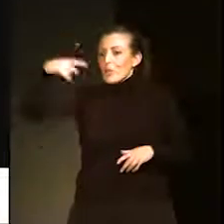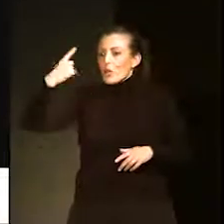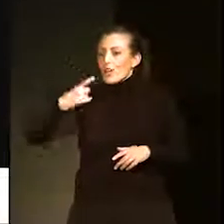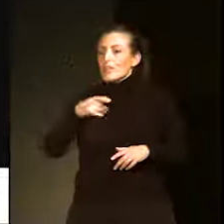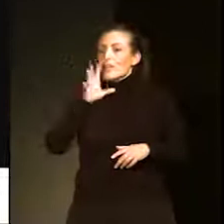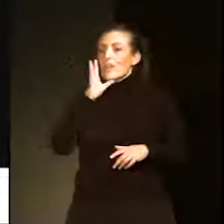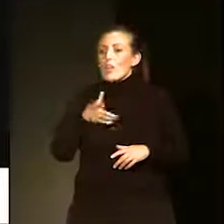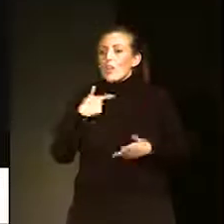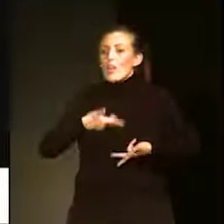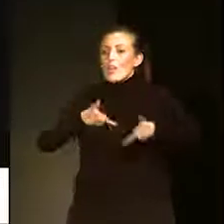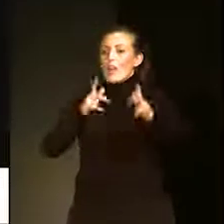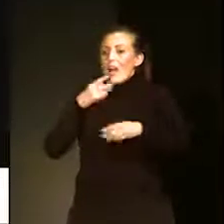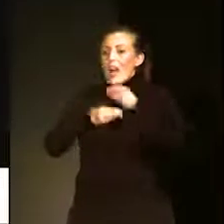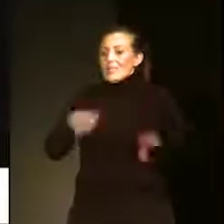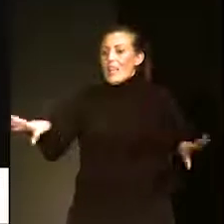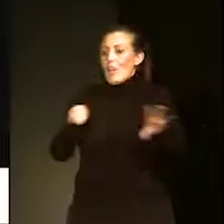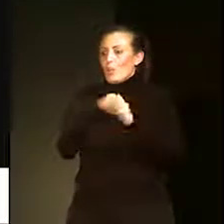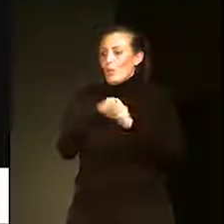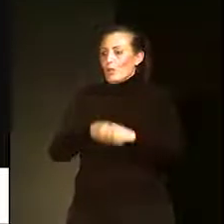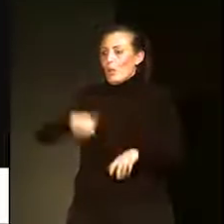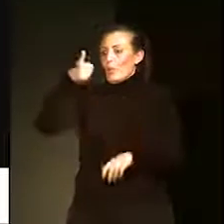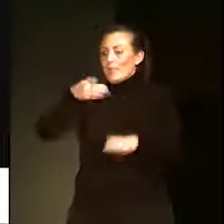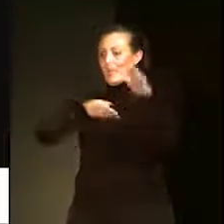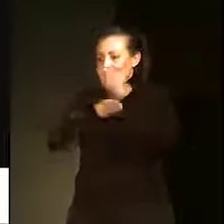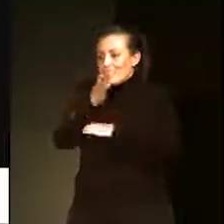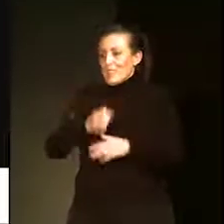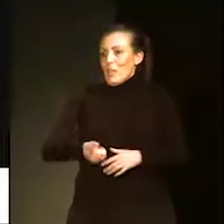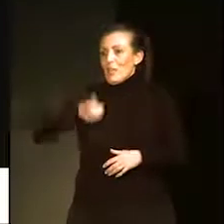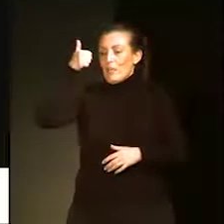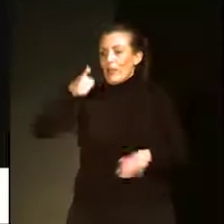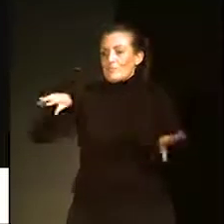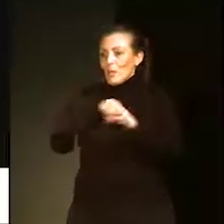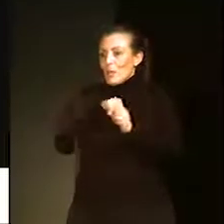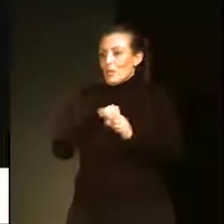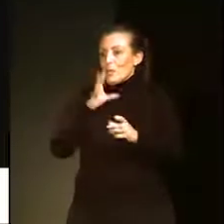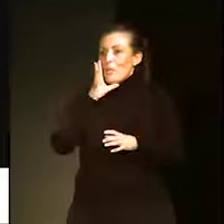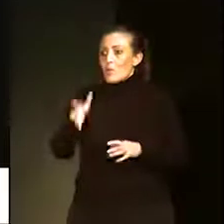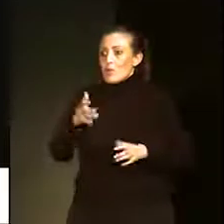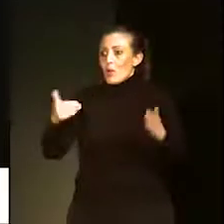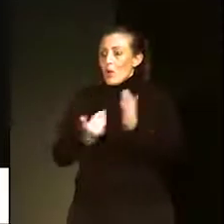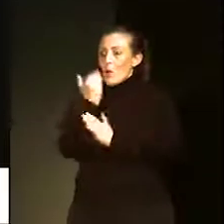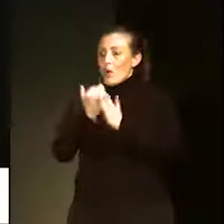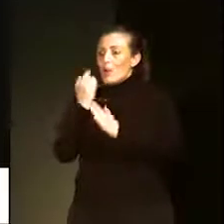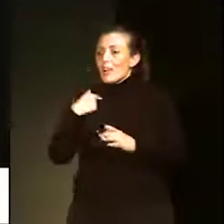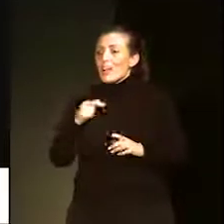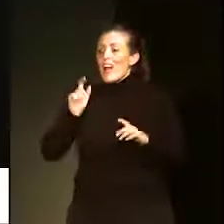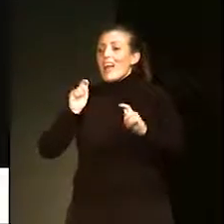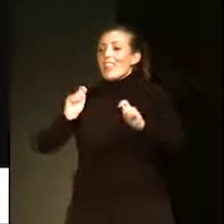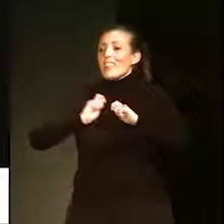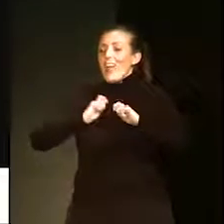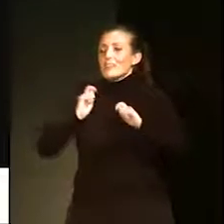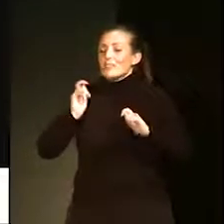empieza democratizando, haciéndola mucho más accesible y mucho más inclusiva. Así que estas jornadas dan un toque de